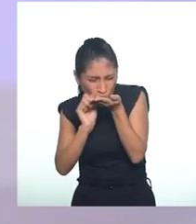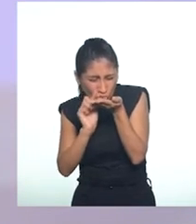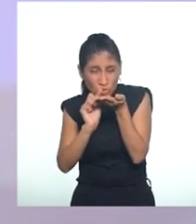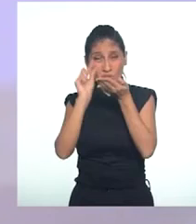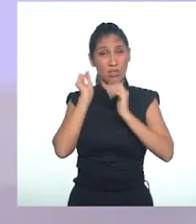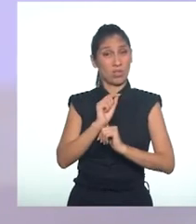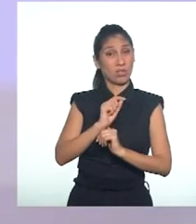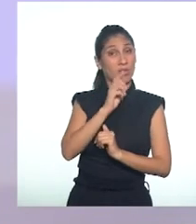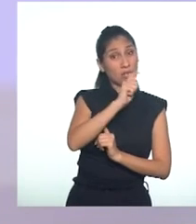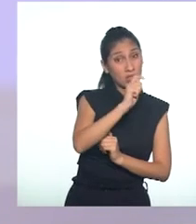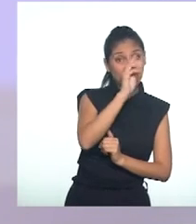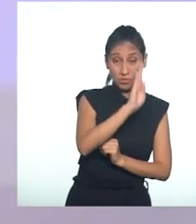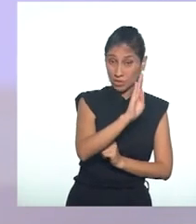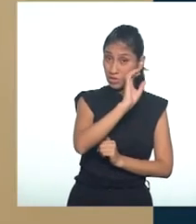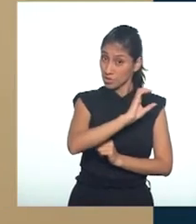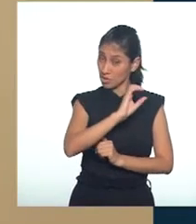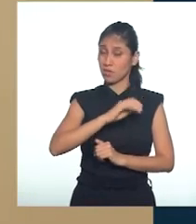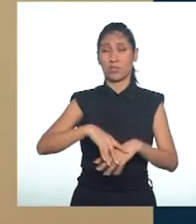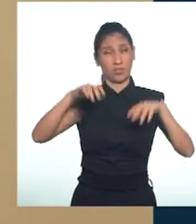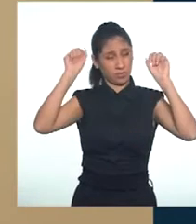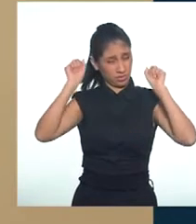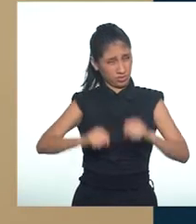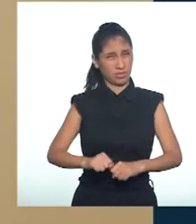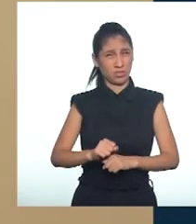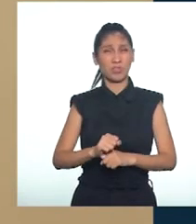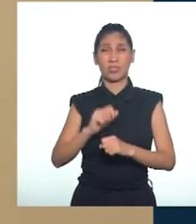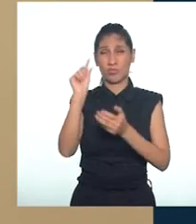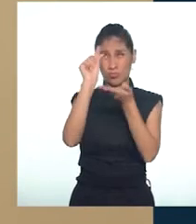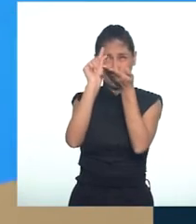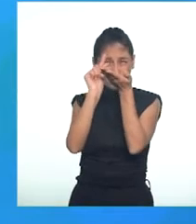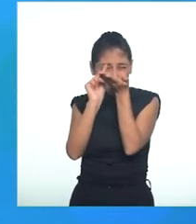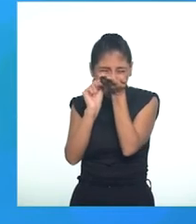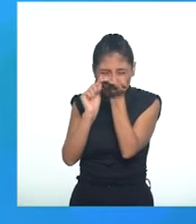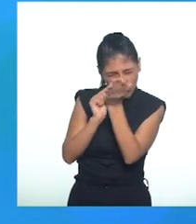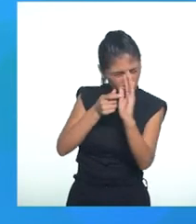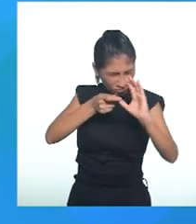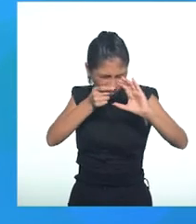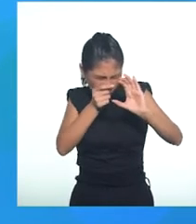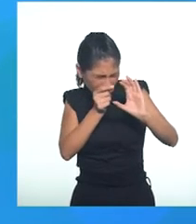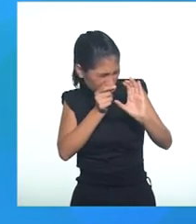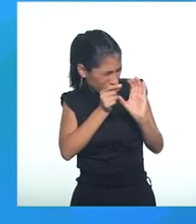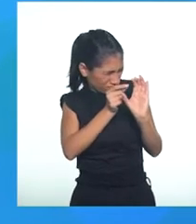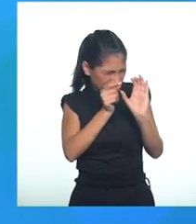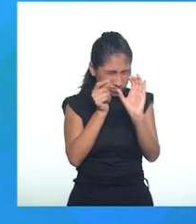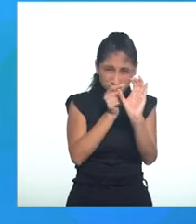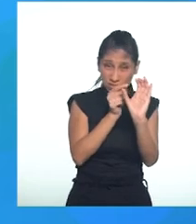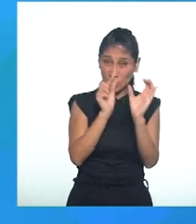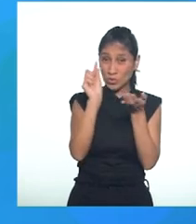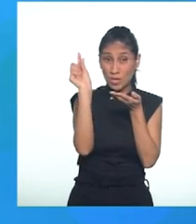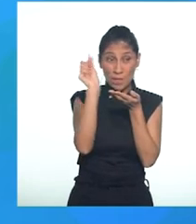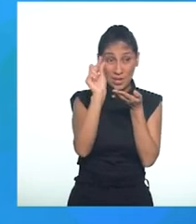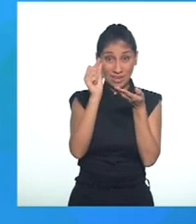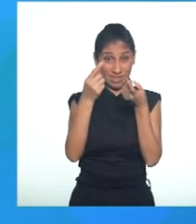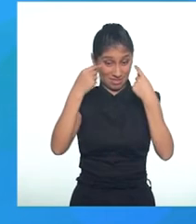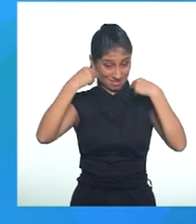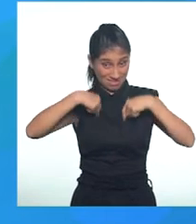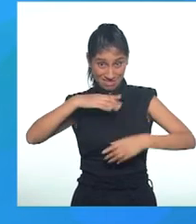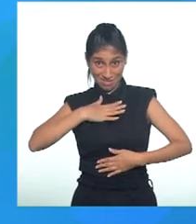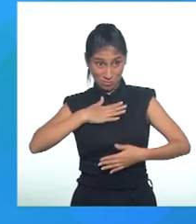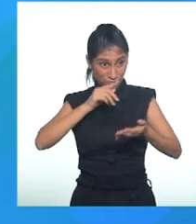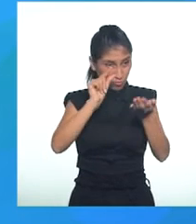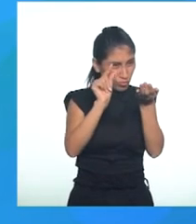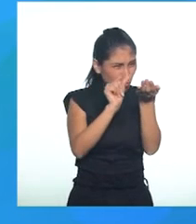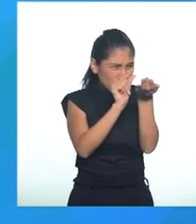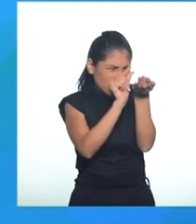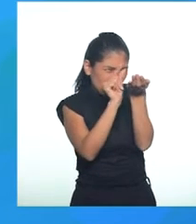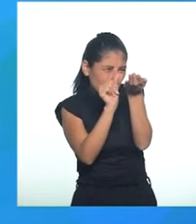que la bacteria de la tuberculosis? Sí, es más pequeño. Este consiste en una pequeña parte de